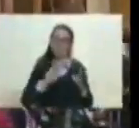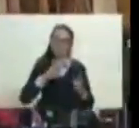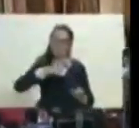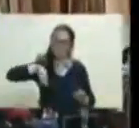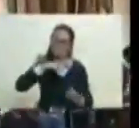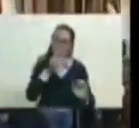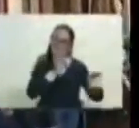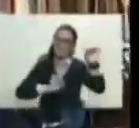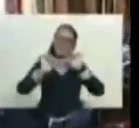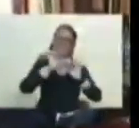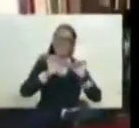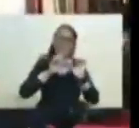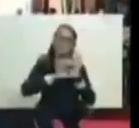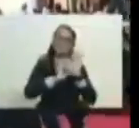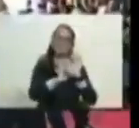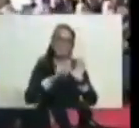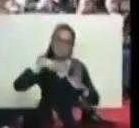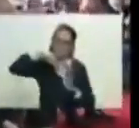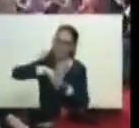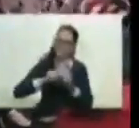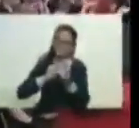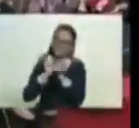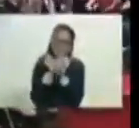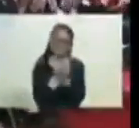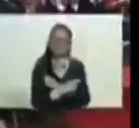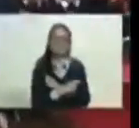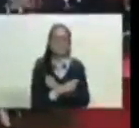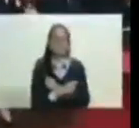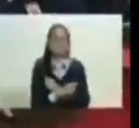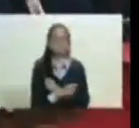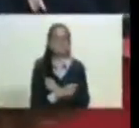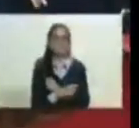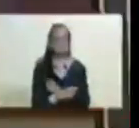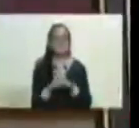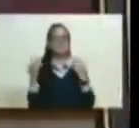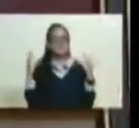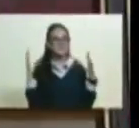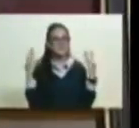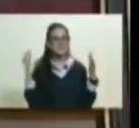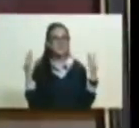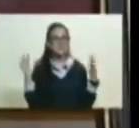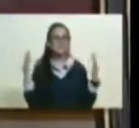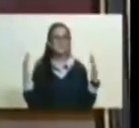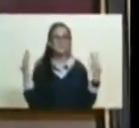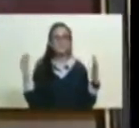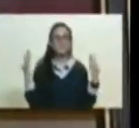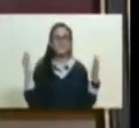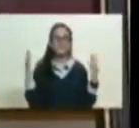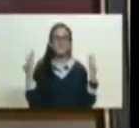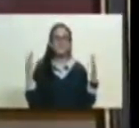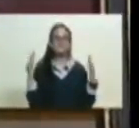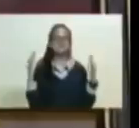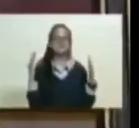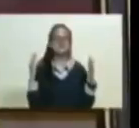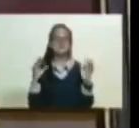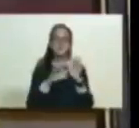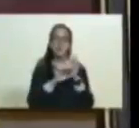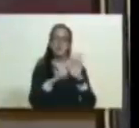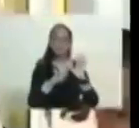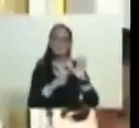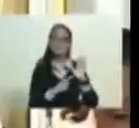los países del mundo han dicho que esto es espurio y que además es un autogolpe del señor Maduro. Vamos a ver lo que